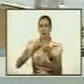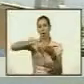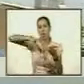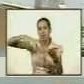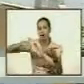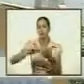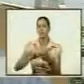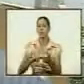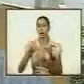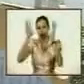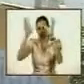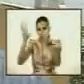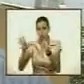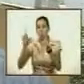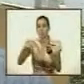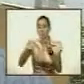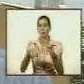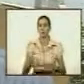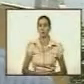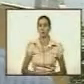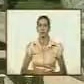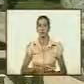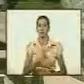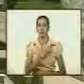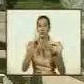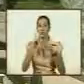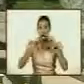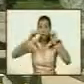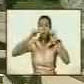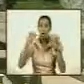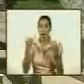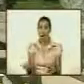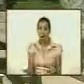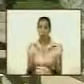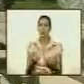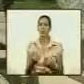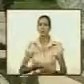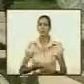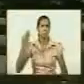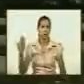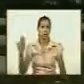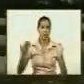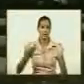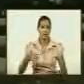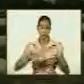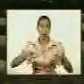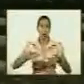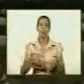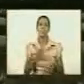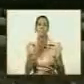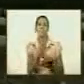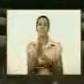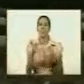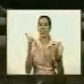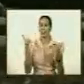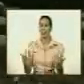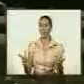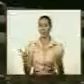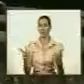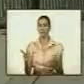y allí se ubicó la estatua del General de Hombres Libres. Hoy constituye una importante alternativa para despejarse de la faena